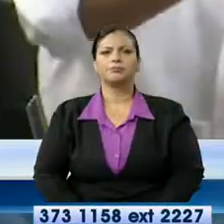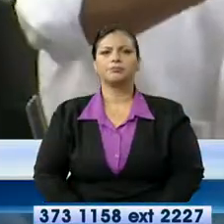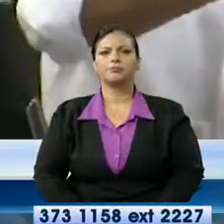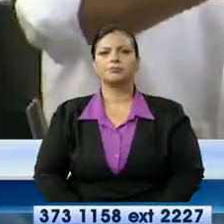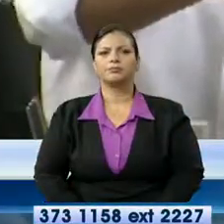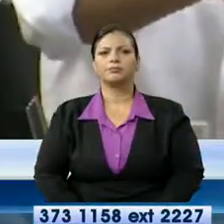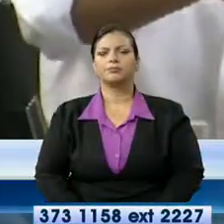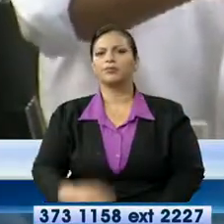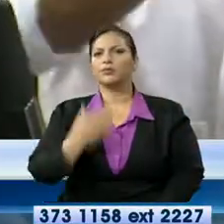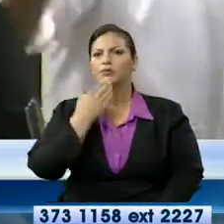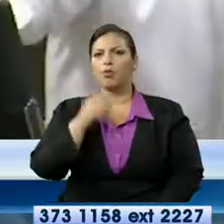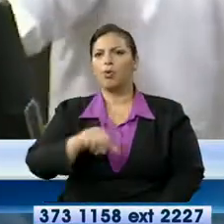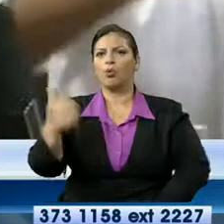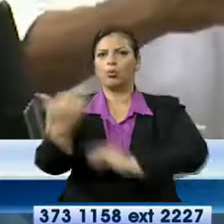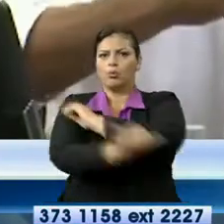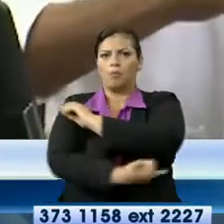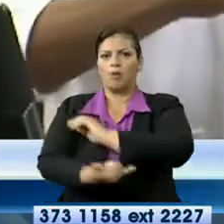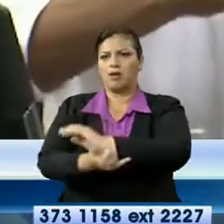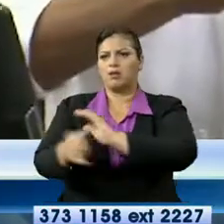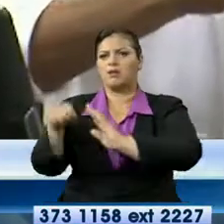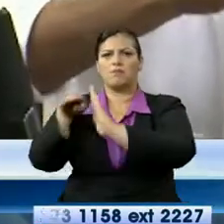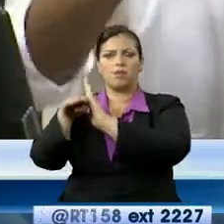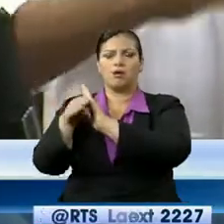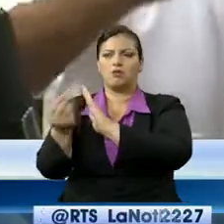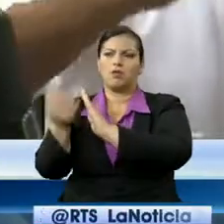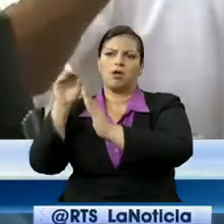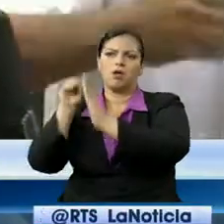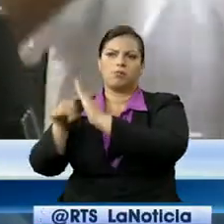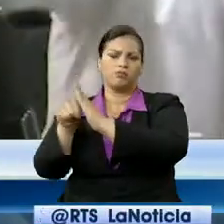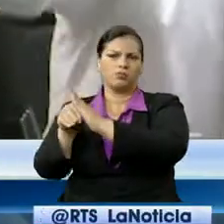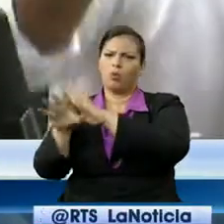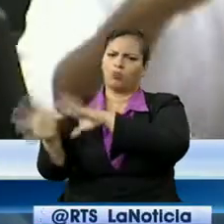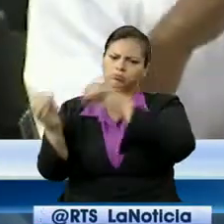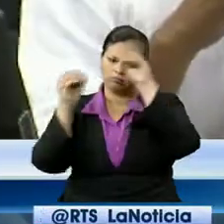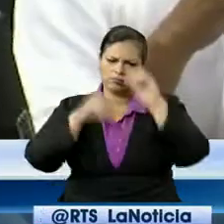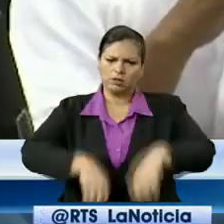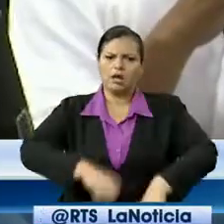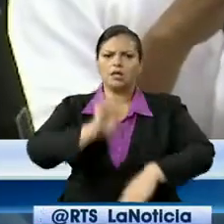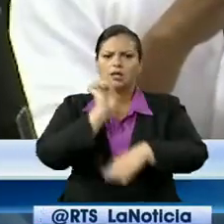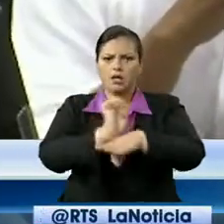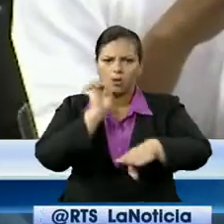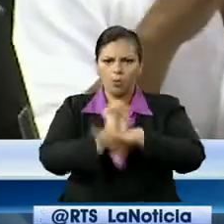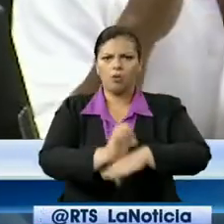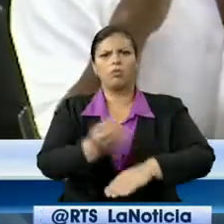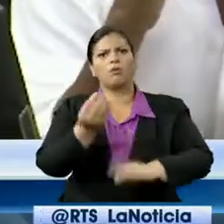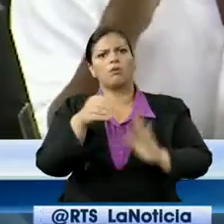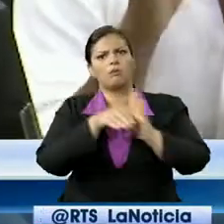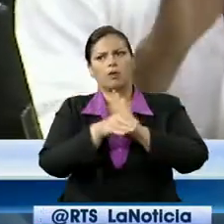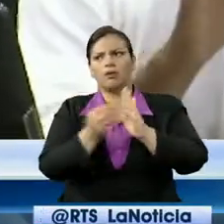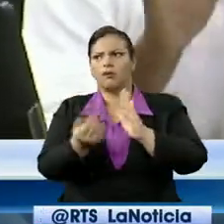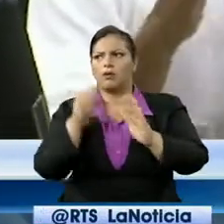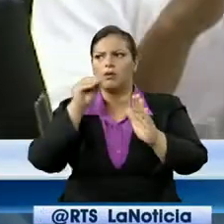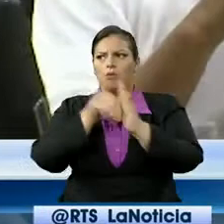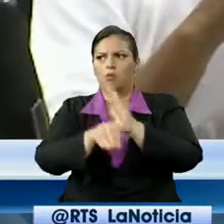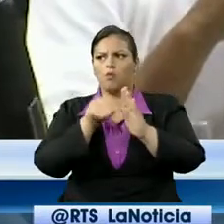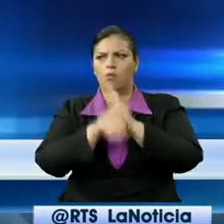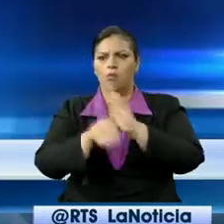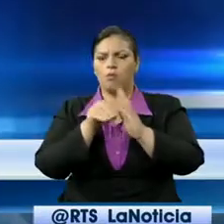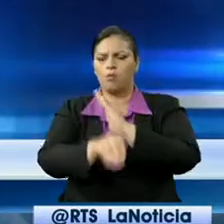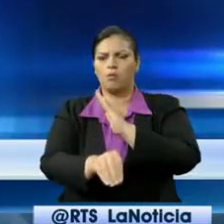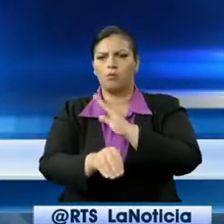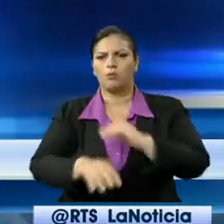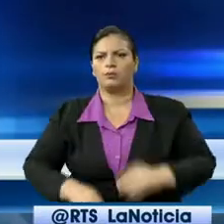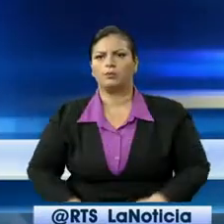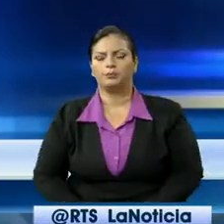hemos aumentado el encaje bancario, para que también, para evitar que manden esa plata afuera. Técnicamente eso no tiene ningún efecto.